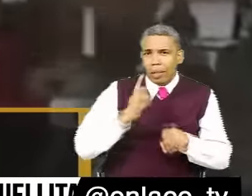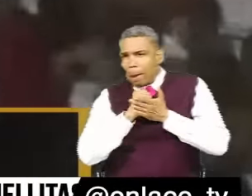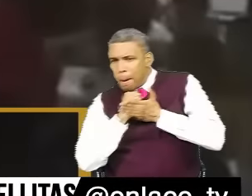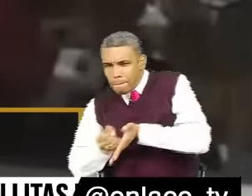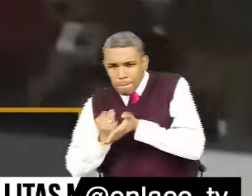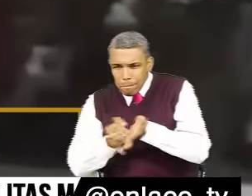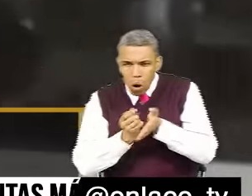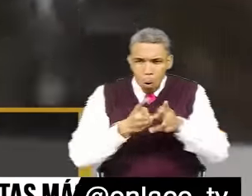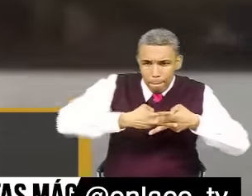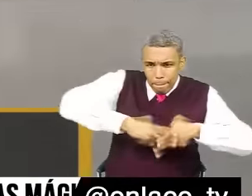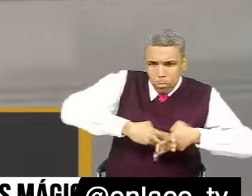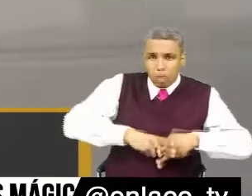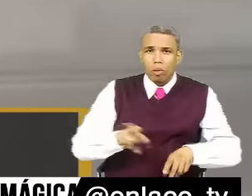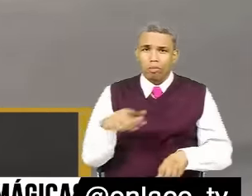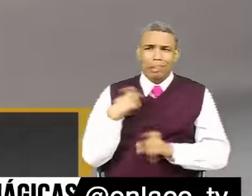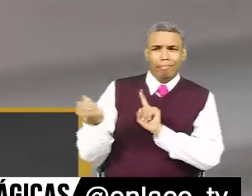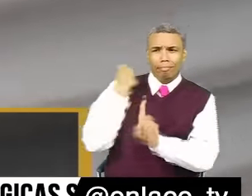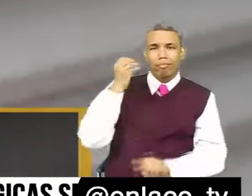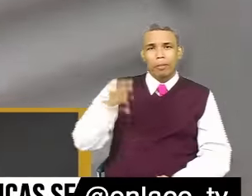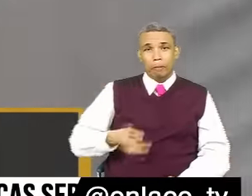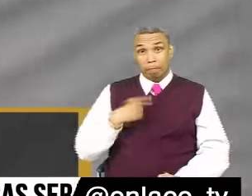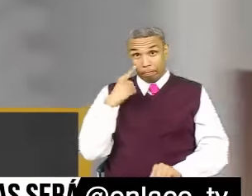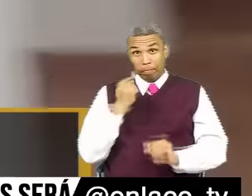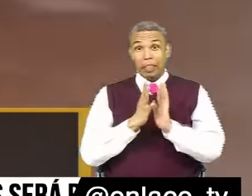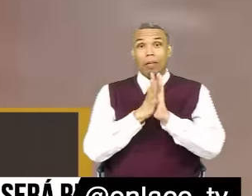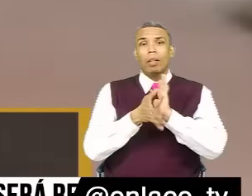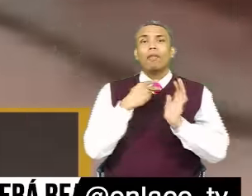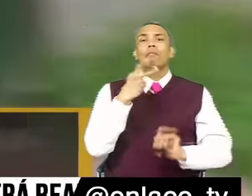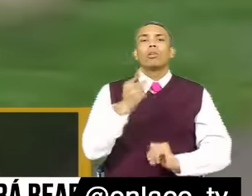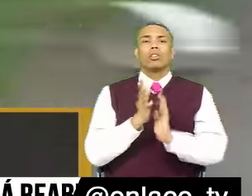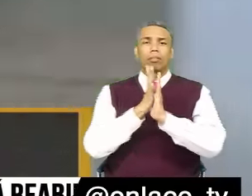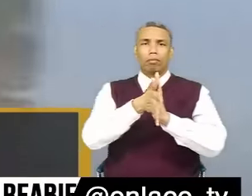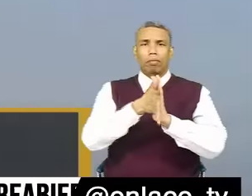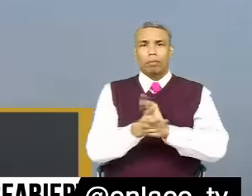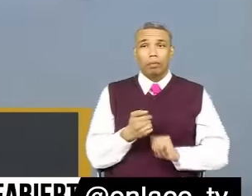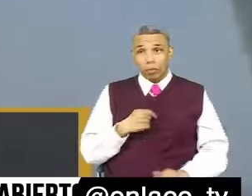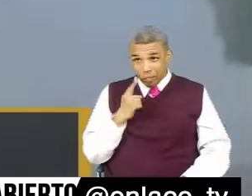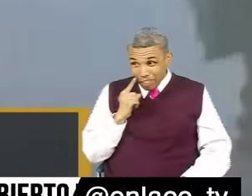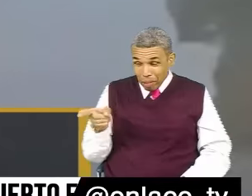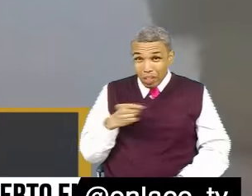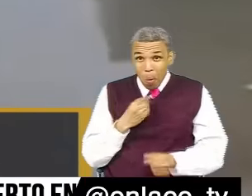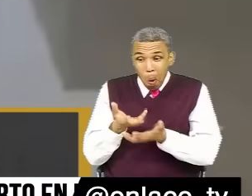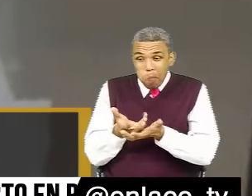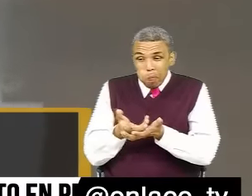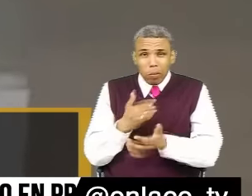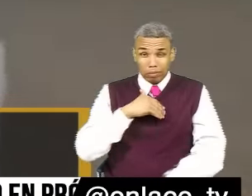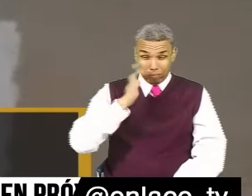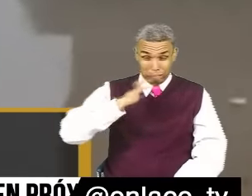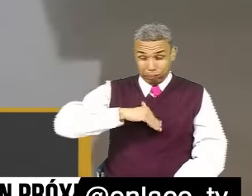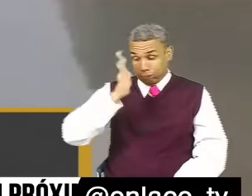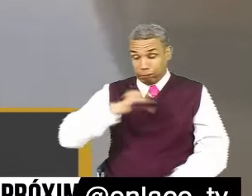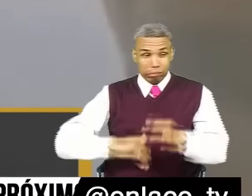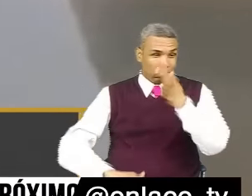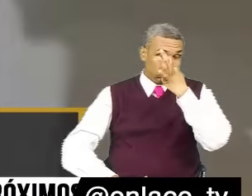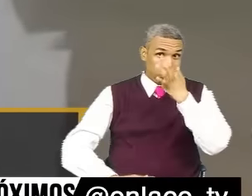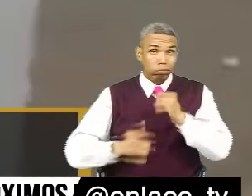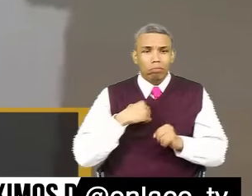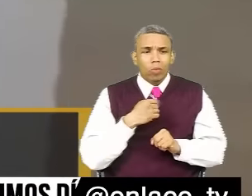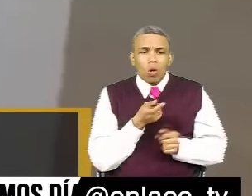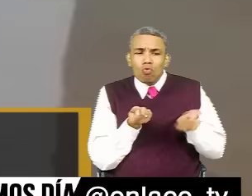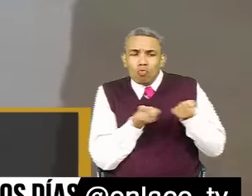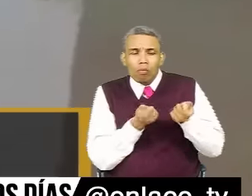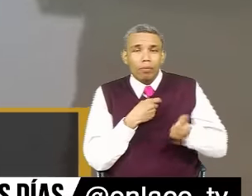está el jardín corto, cerca del charco, y el charco vuela a picho, y hay niños